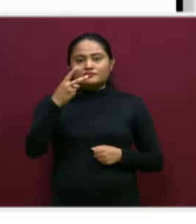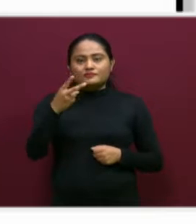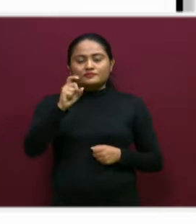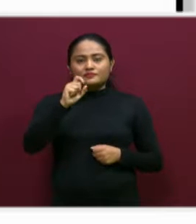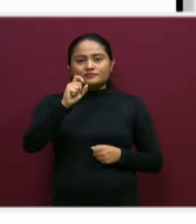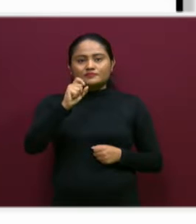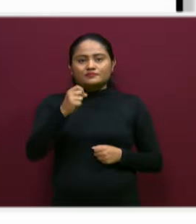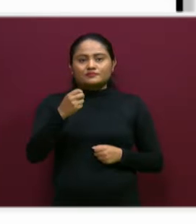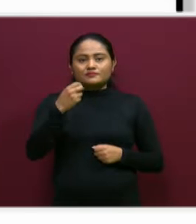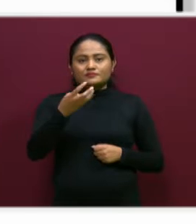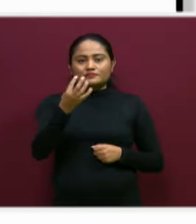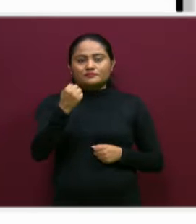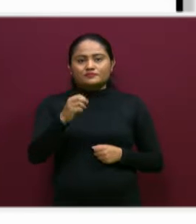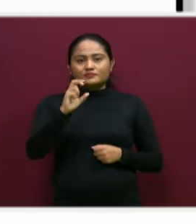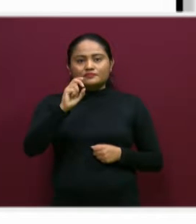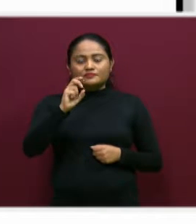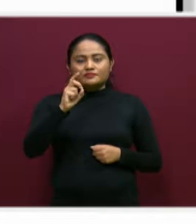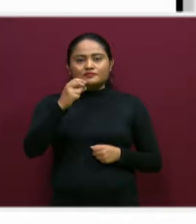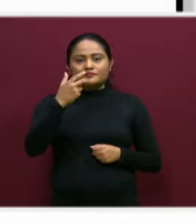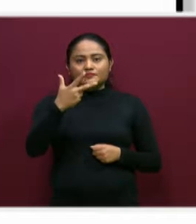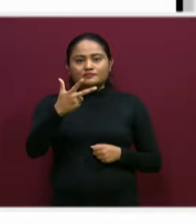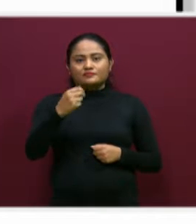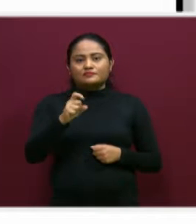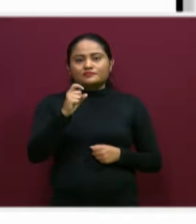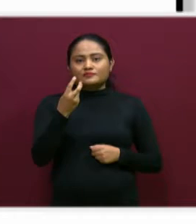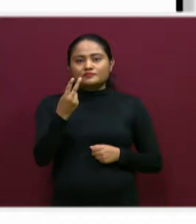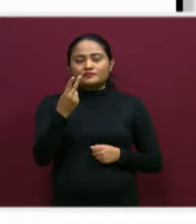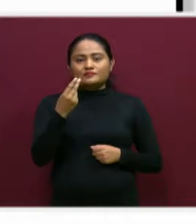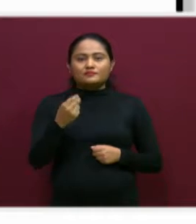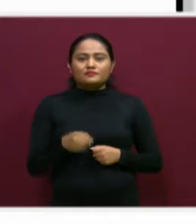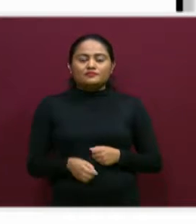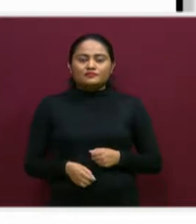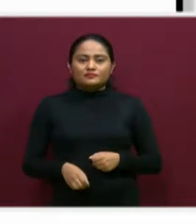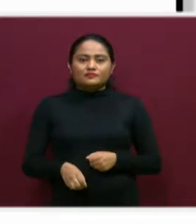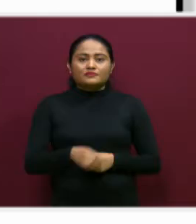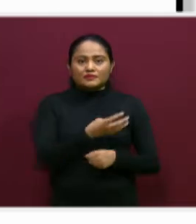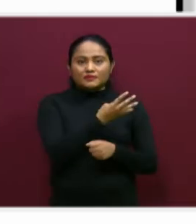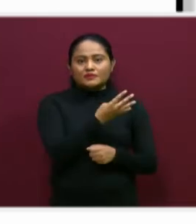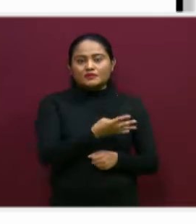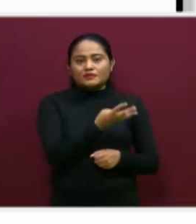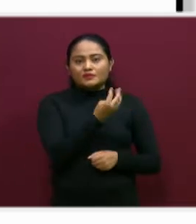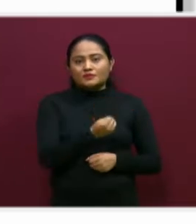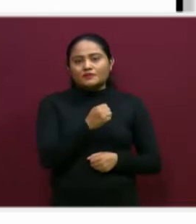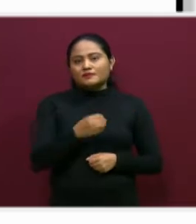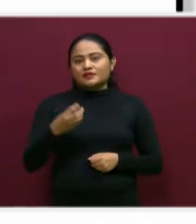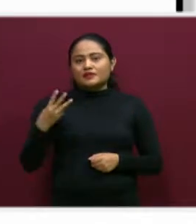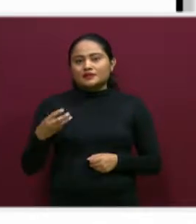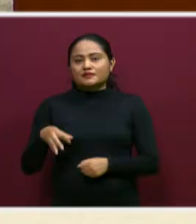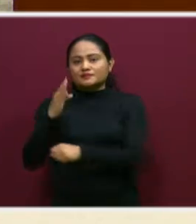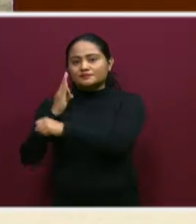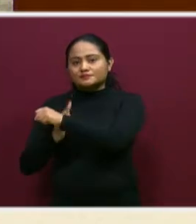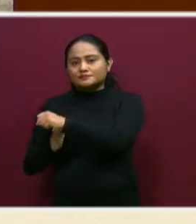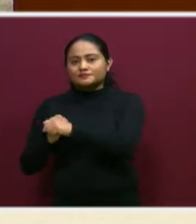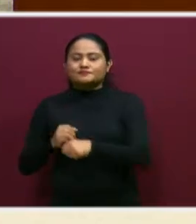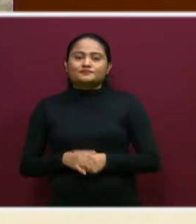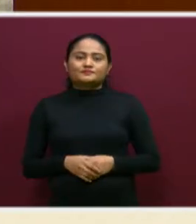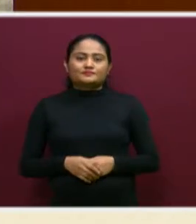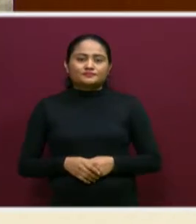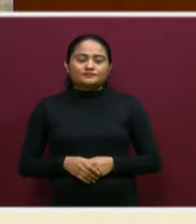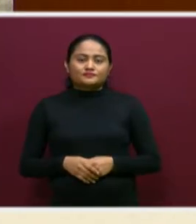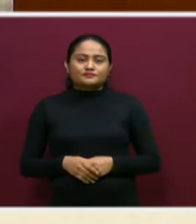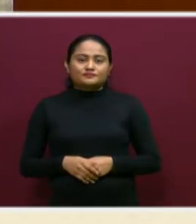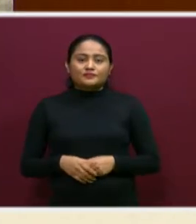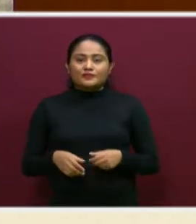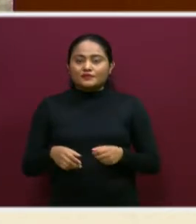25 en un horario de atención de 9 de la mañana a 3 de la tarde por otro lado vamos a